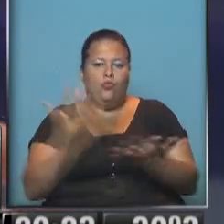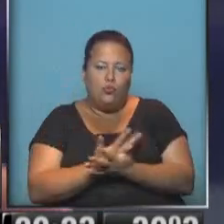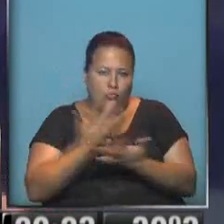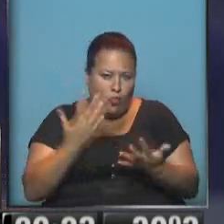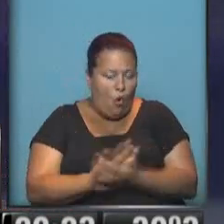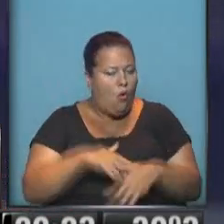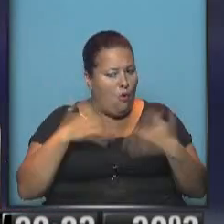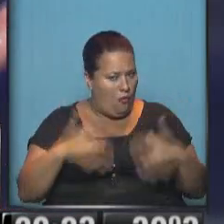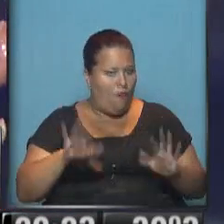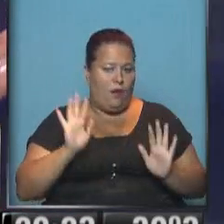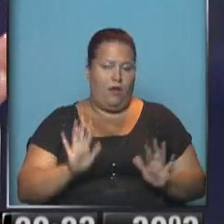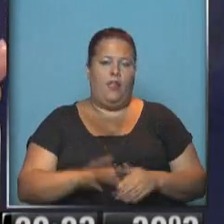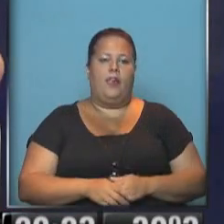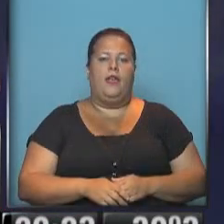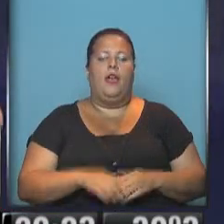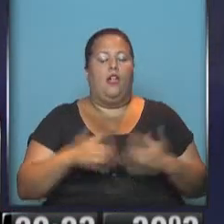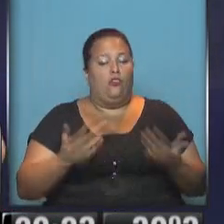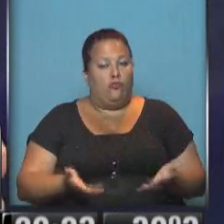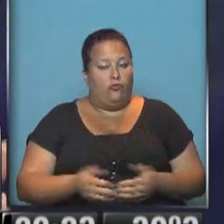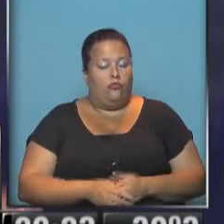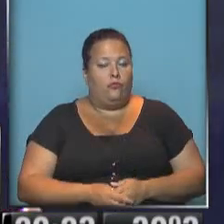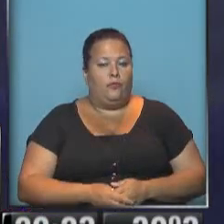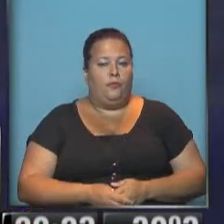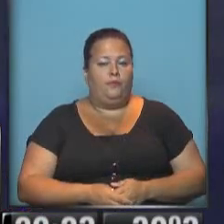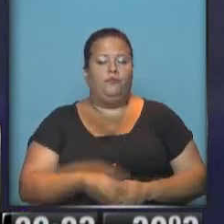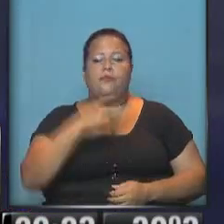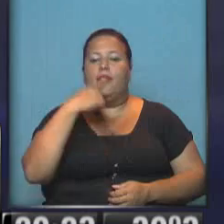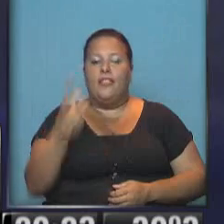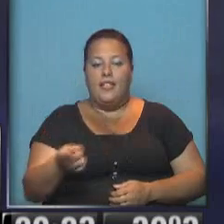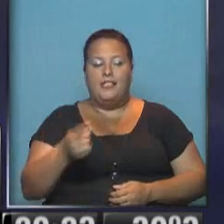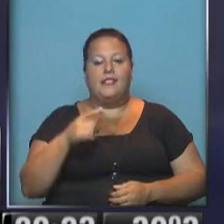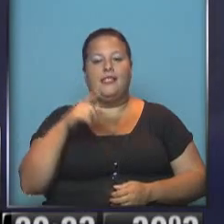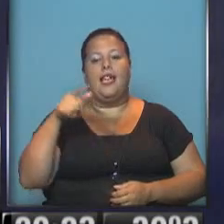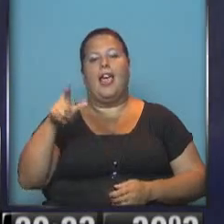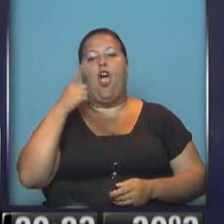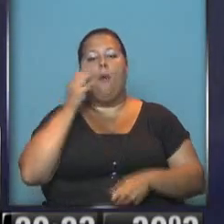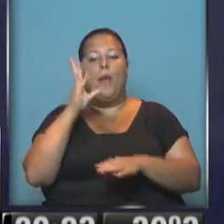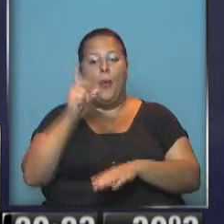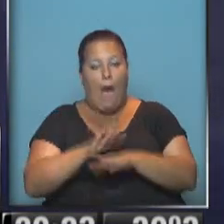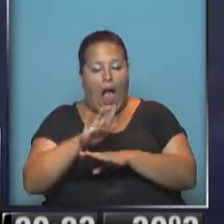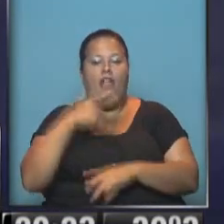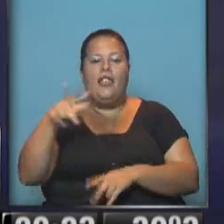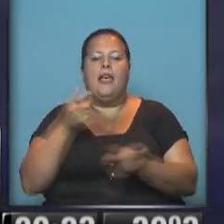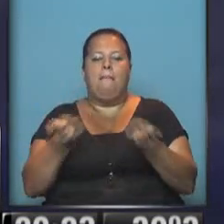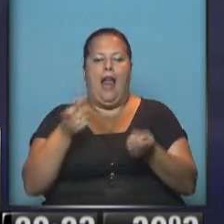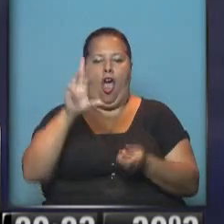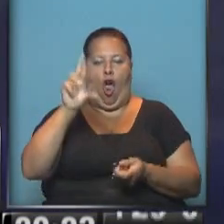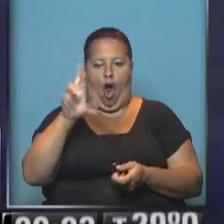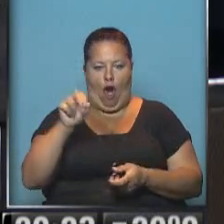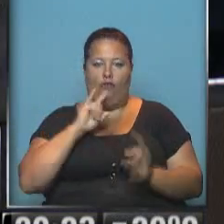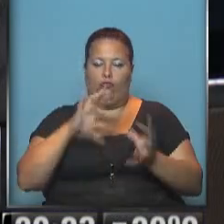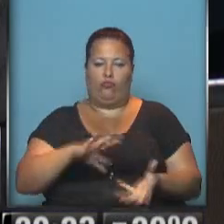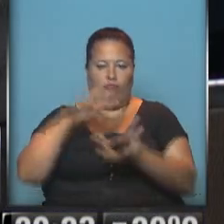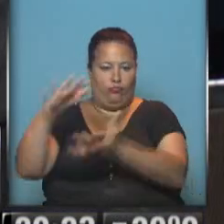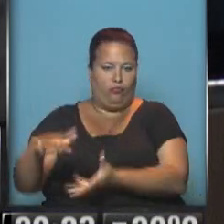lágrimas. Claro. Entonces, y le dice, Greiber, que es un banquero, le va a manejar el oro.